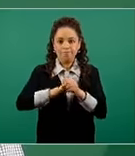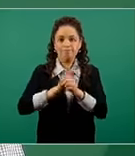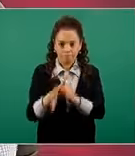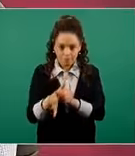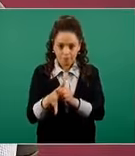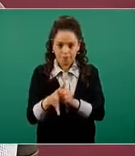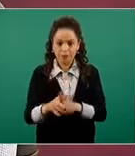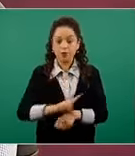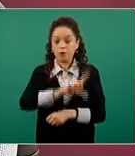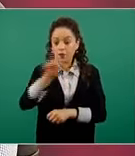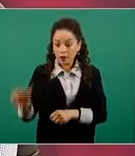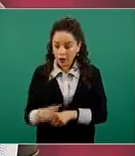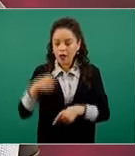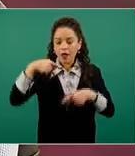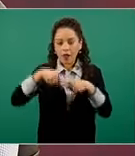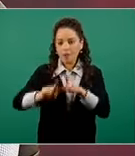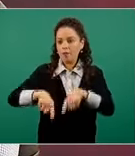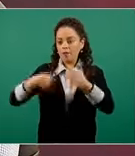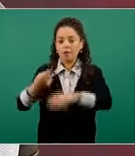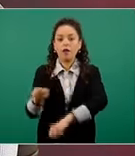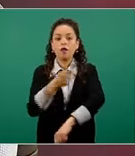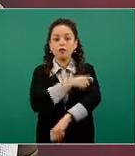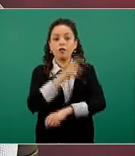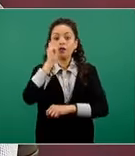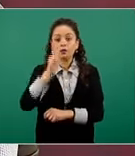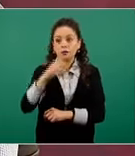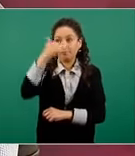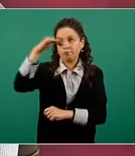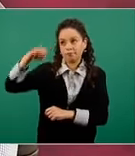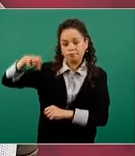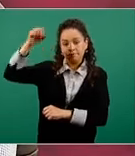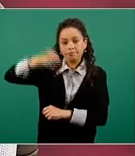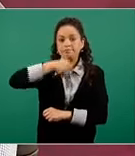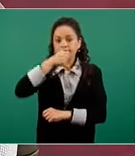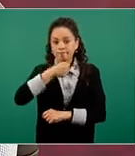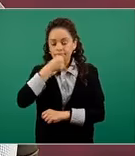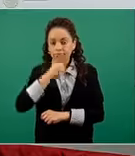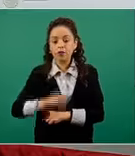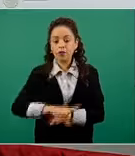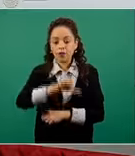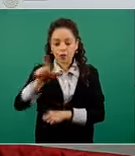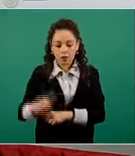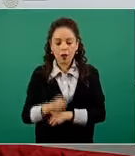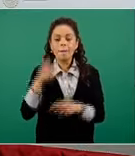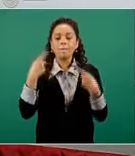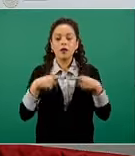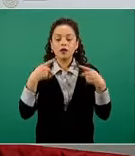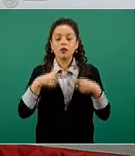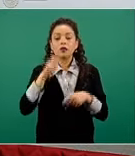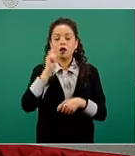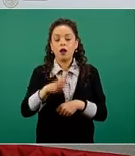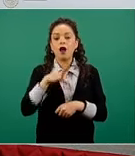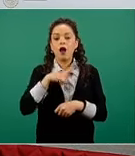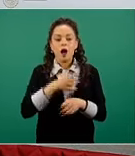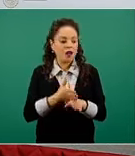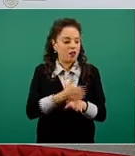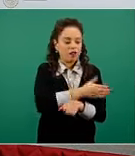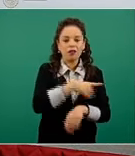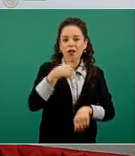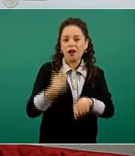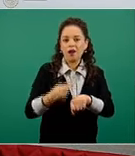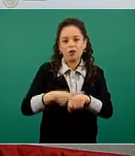personas adultas mayores, seguidas por las personas que tienen comorbilidades o factores de riesgo,